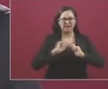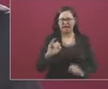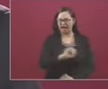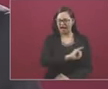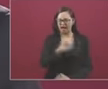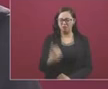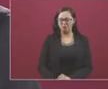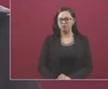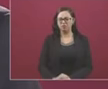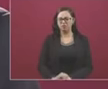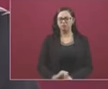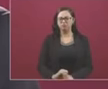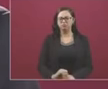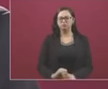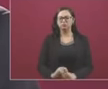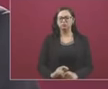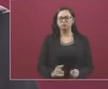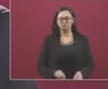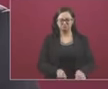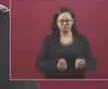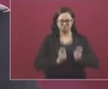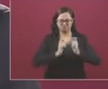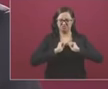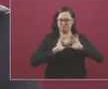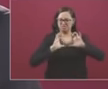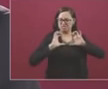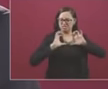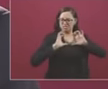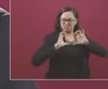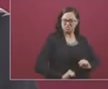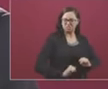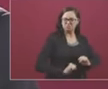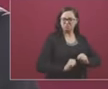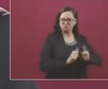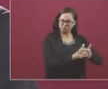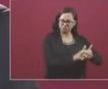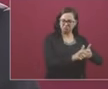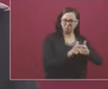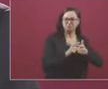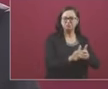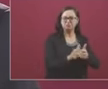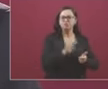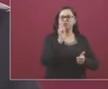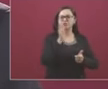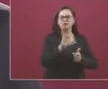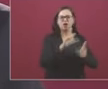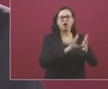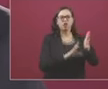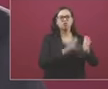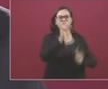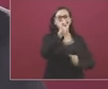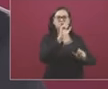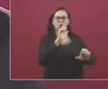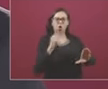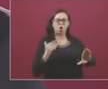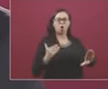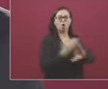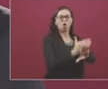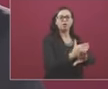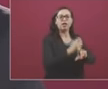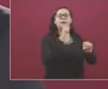porque yo no sólo significaría ir en contra de la constitución sino también